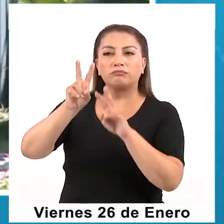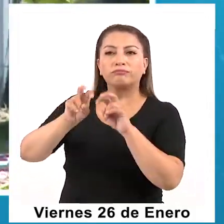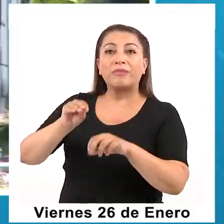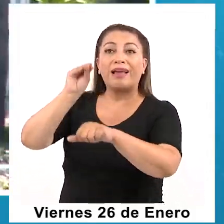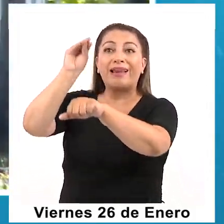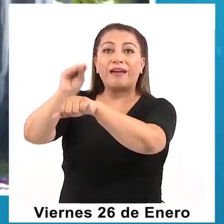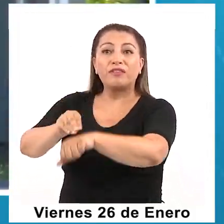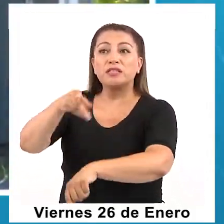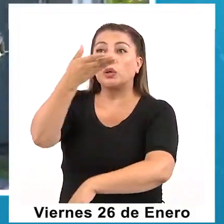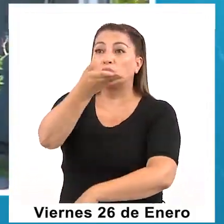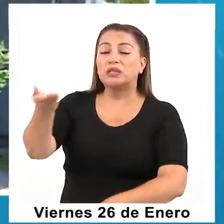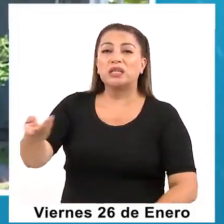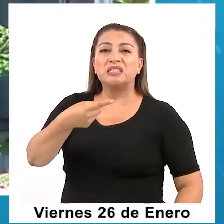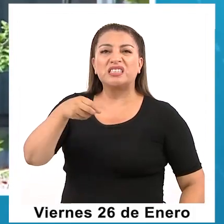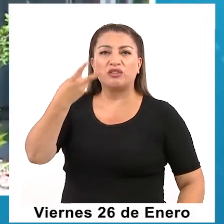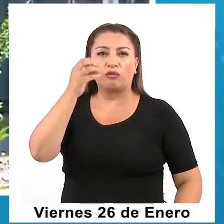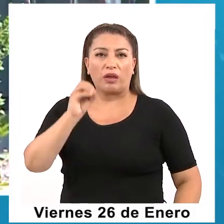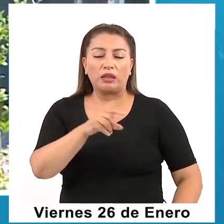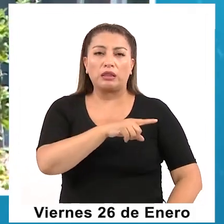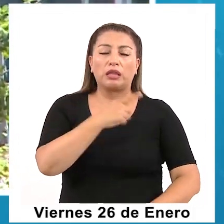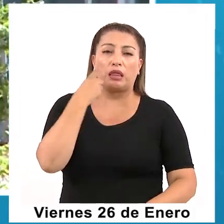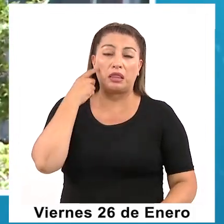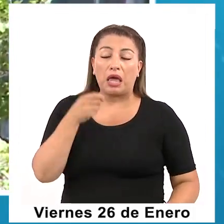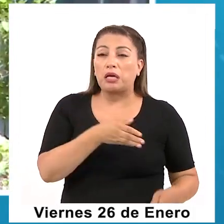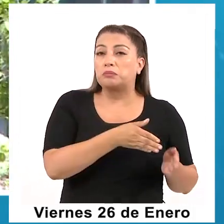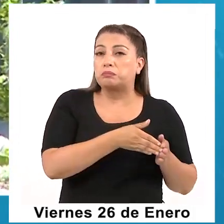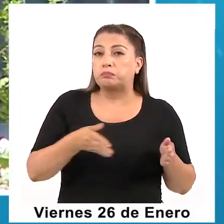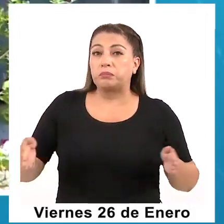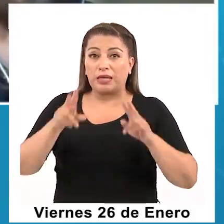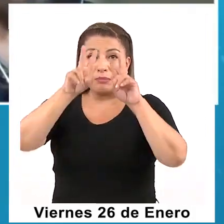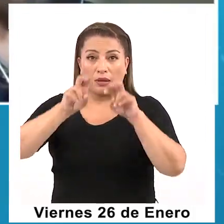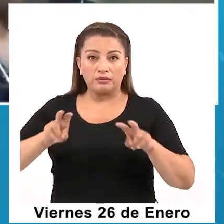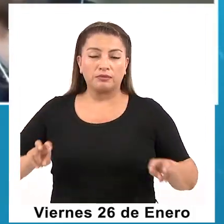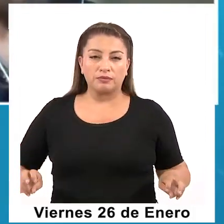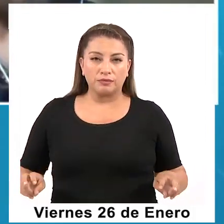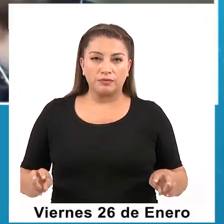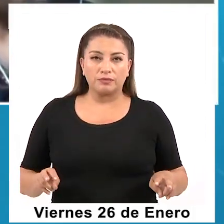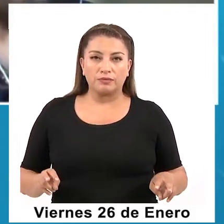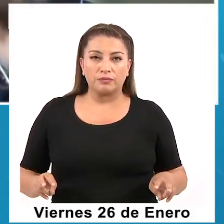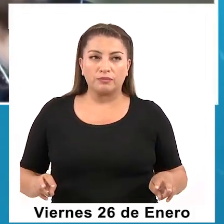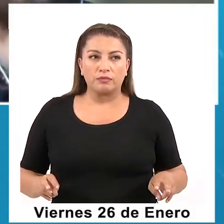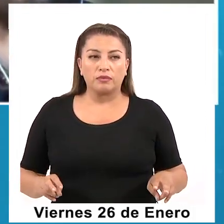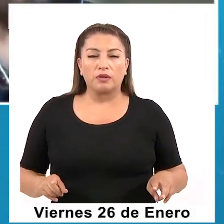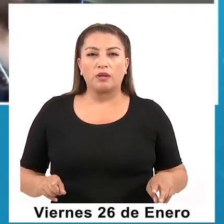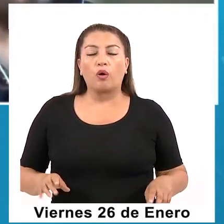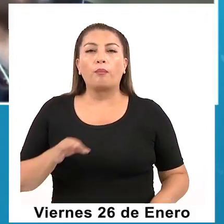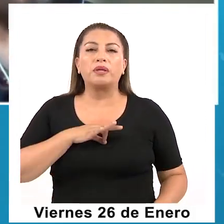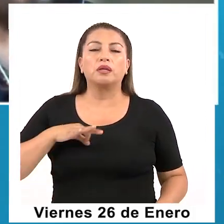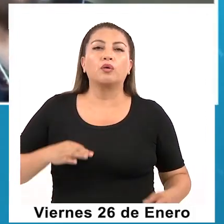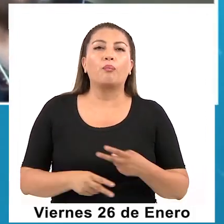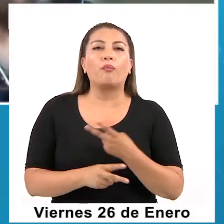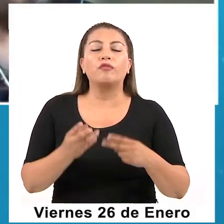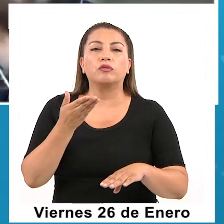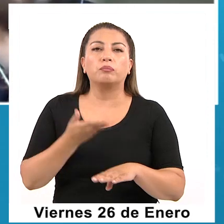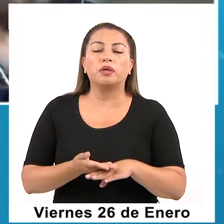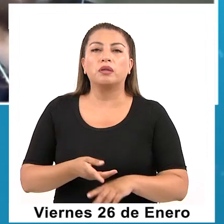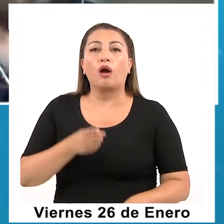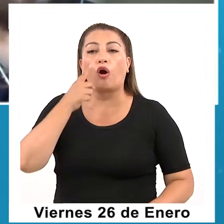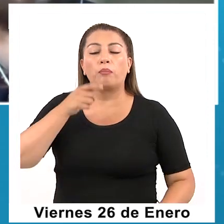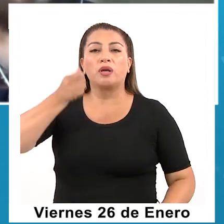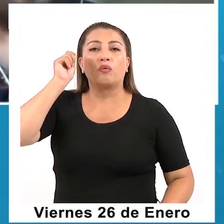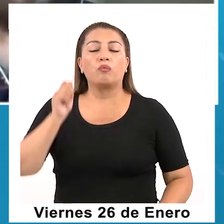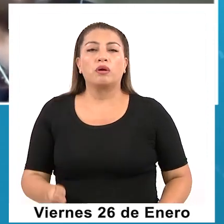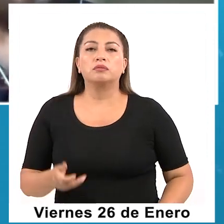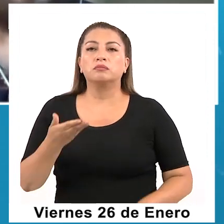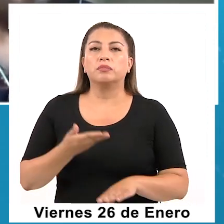notifican que está siendo investigada por el plazo que determina, ¿cierto? Eh, o que solicite el ministerio y el juez determina